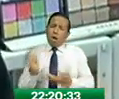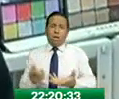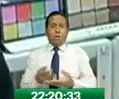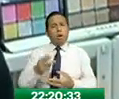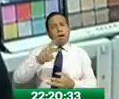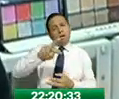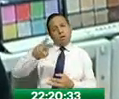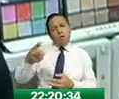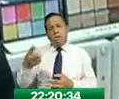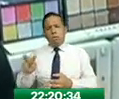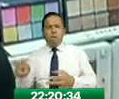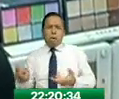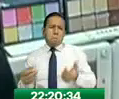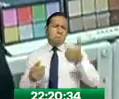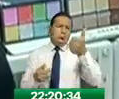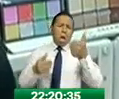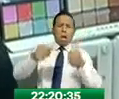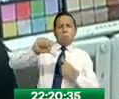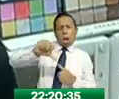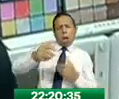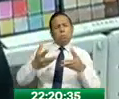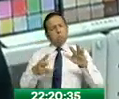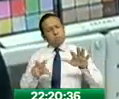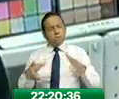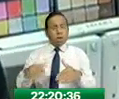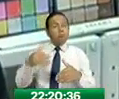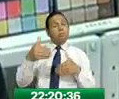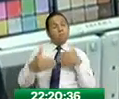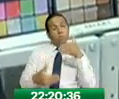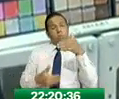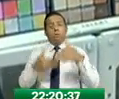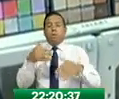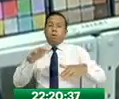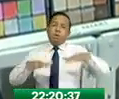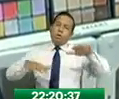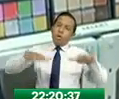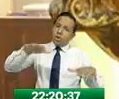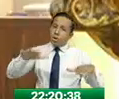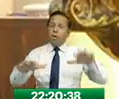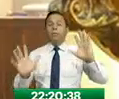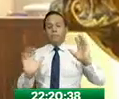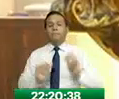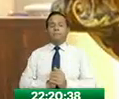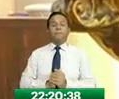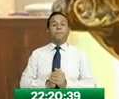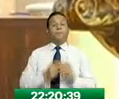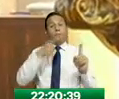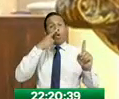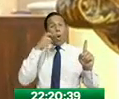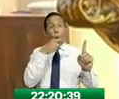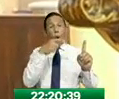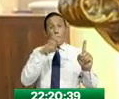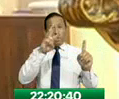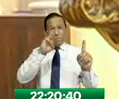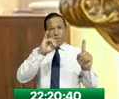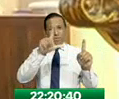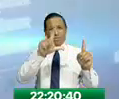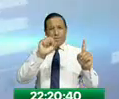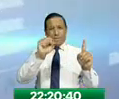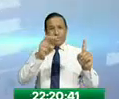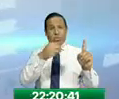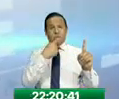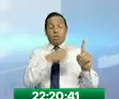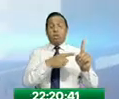hay días malos, pero con el transcurso de los días se ha ido acomodando la economía bastante. Wilson Cañizares precisa, el toque de